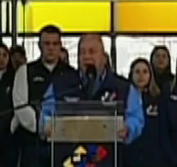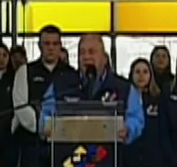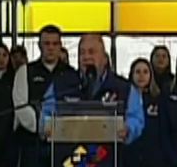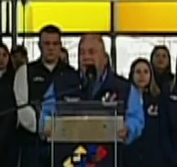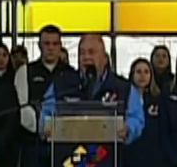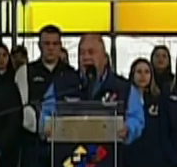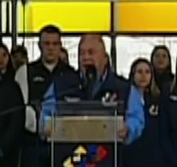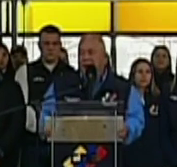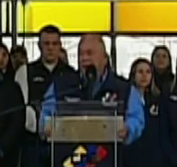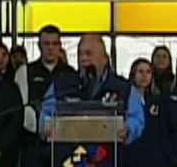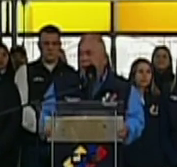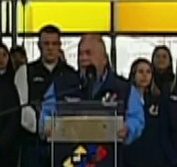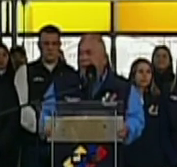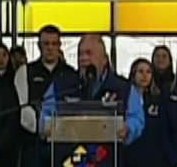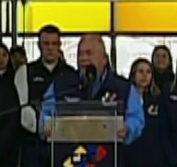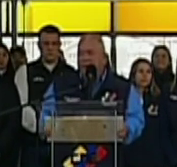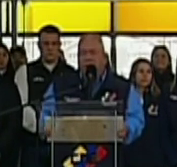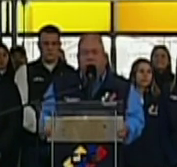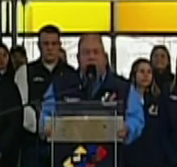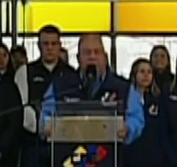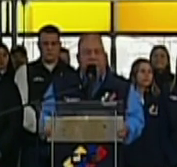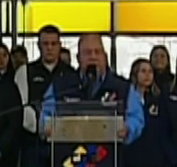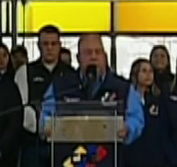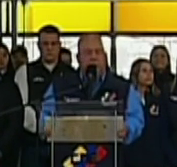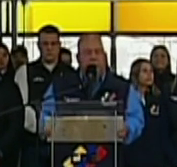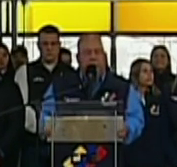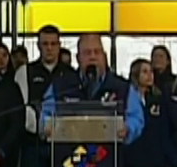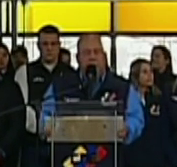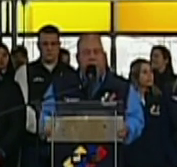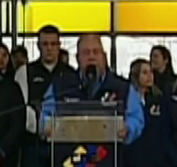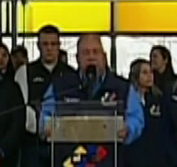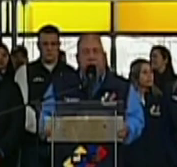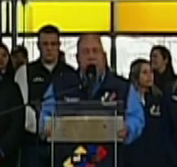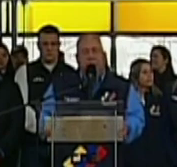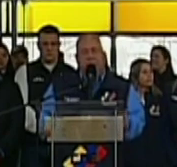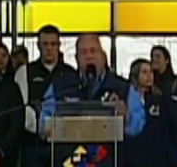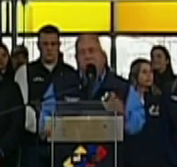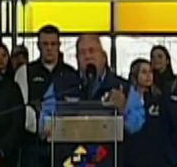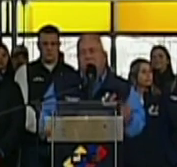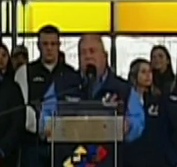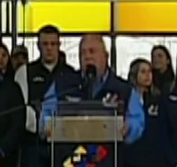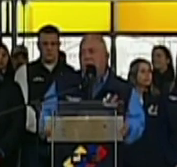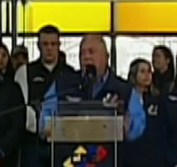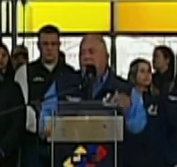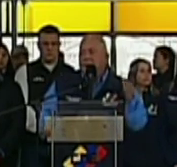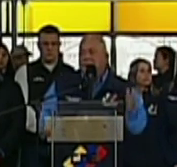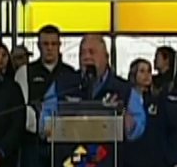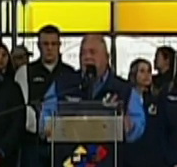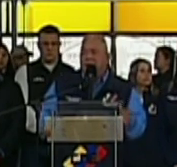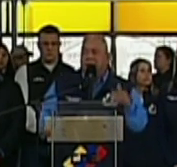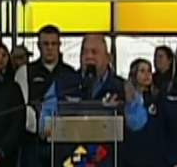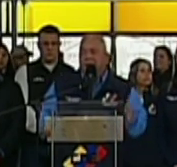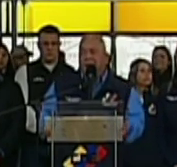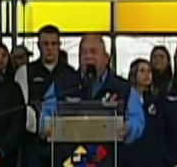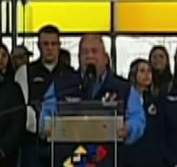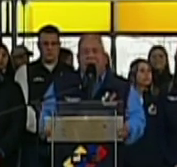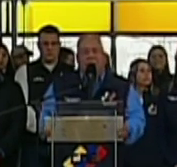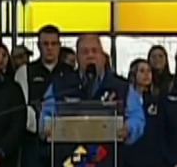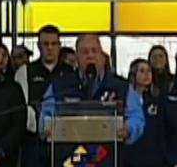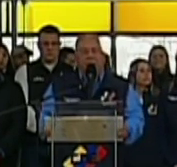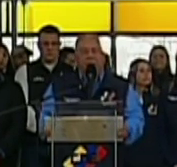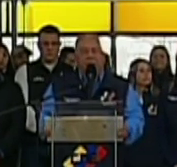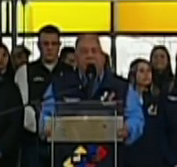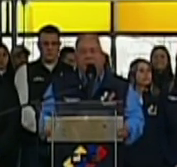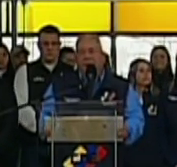en el sistema electoral y estamos totalmente seguros que el próximo 28 de julio saldrá también